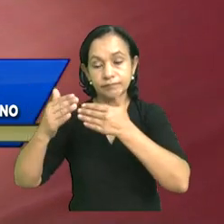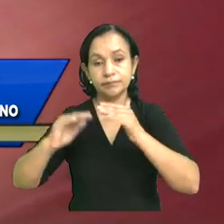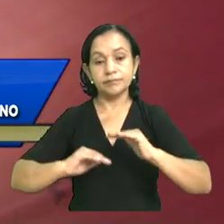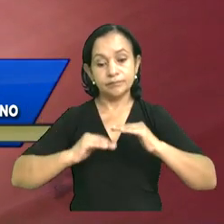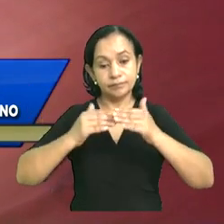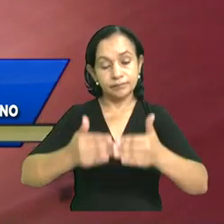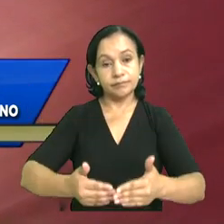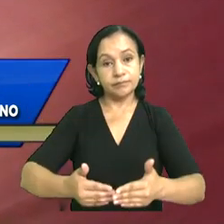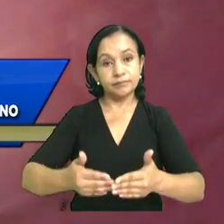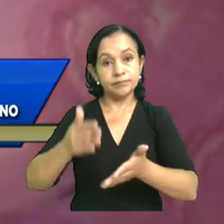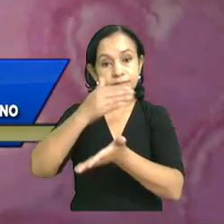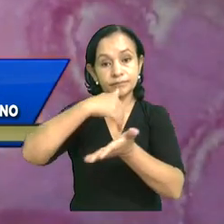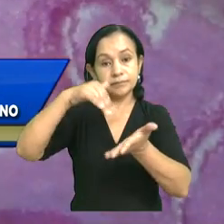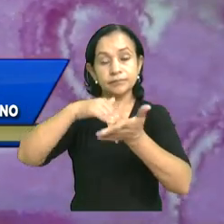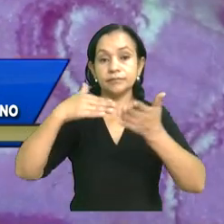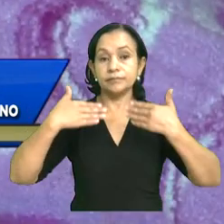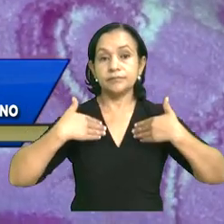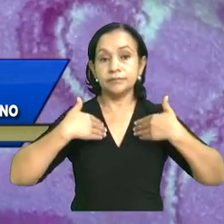hospitales y